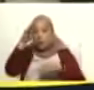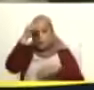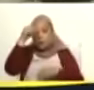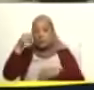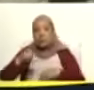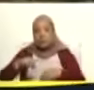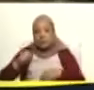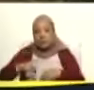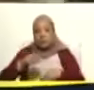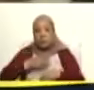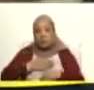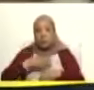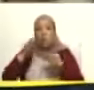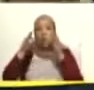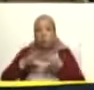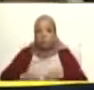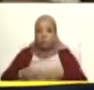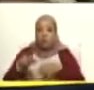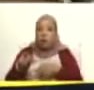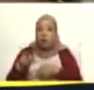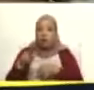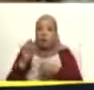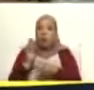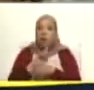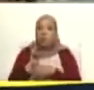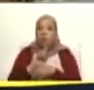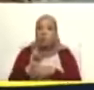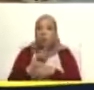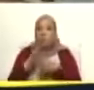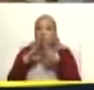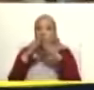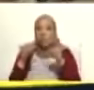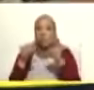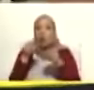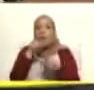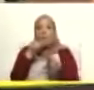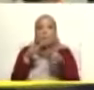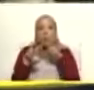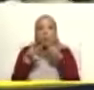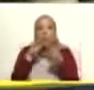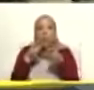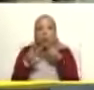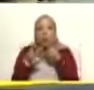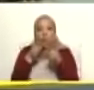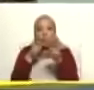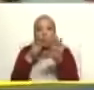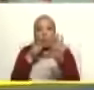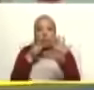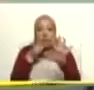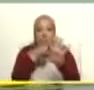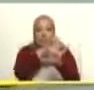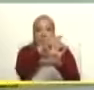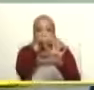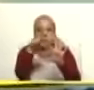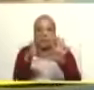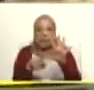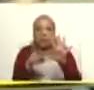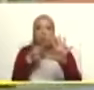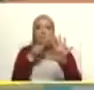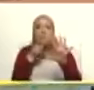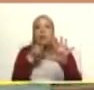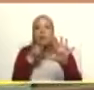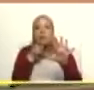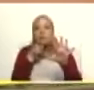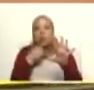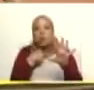y después que confirmo que soy yo, automáticamente me salen todas las preguntas, las 5 preguntas en donde yo le dije que